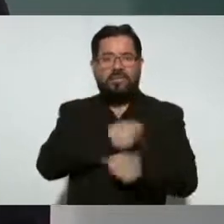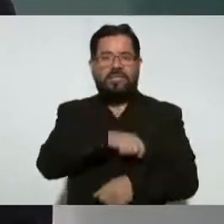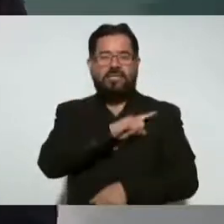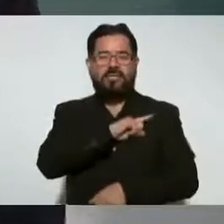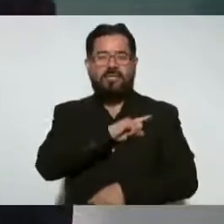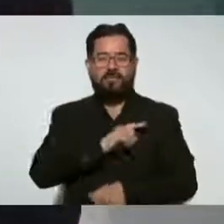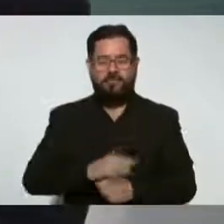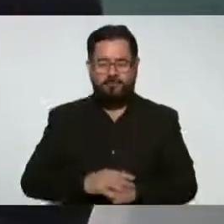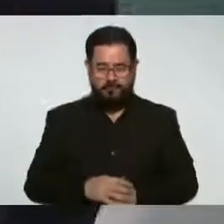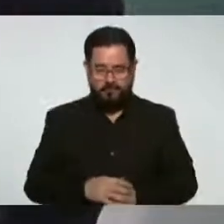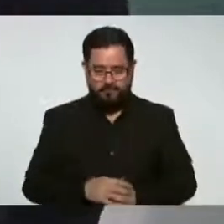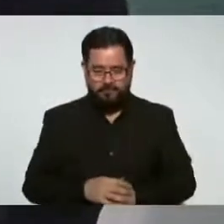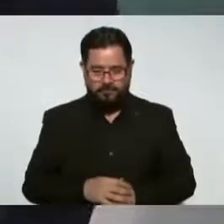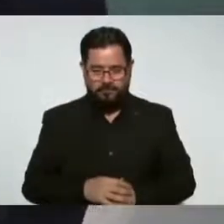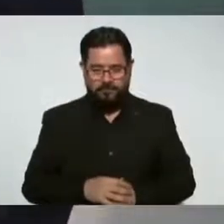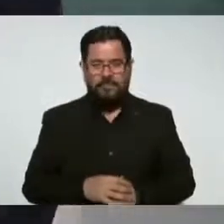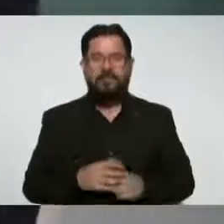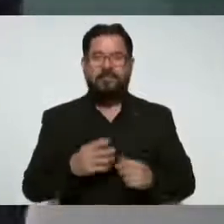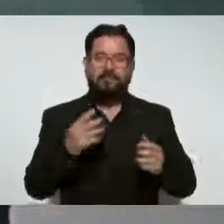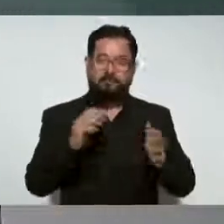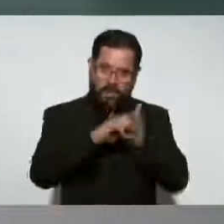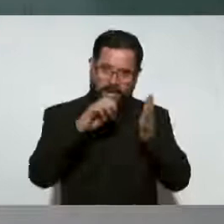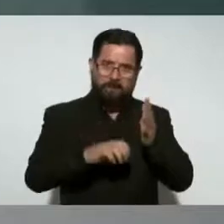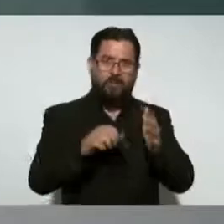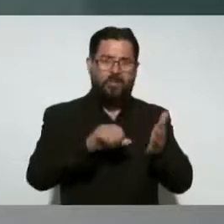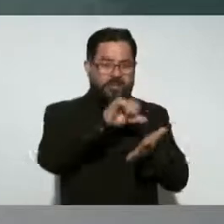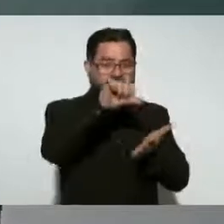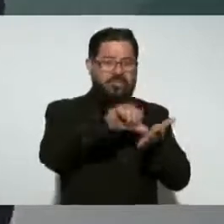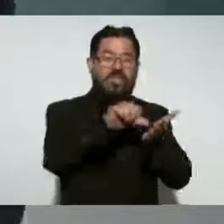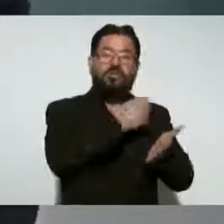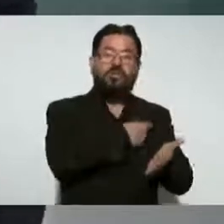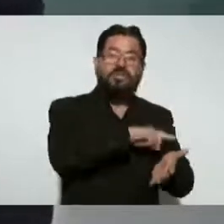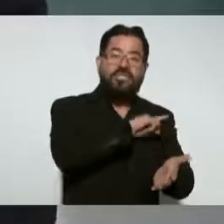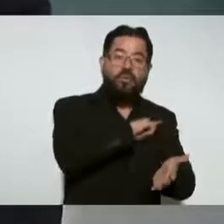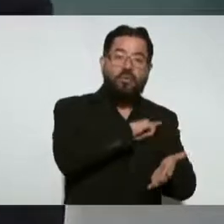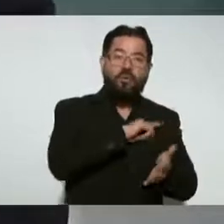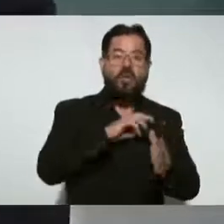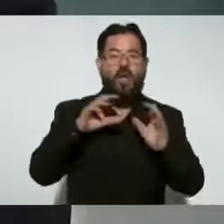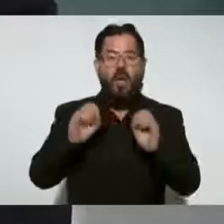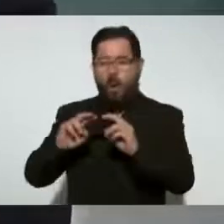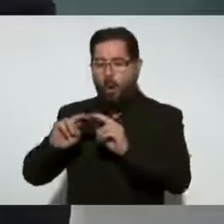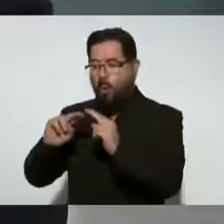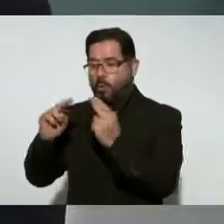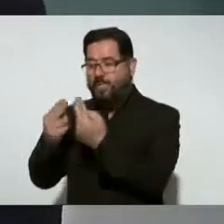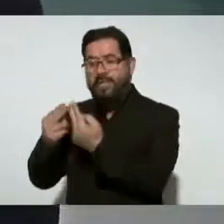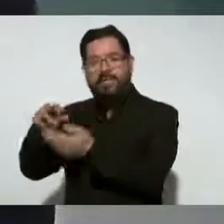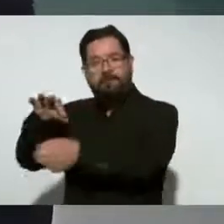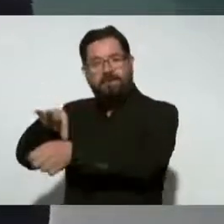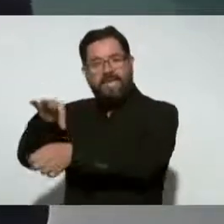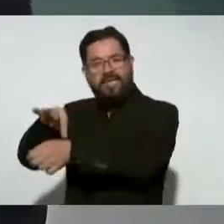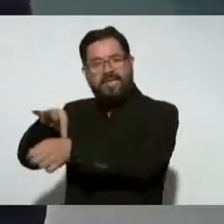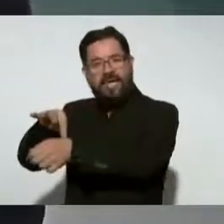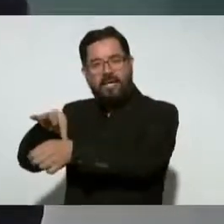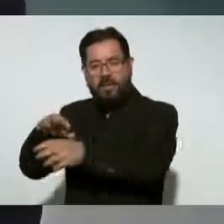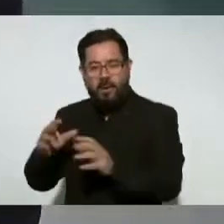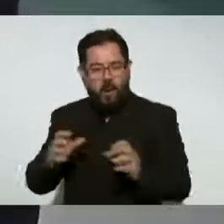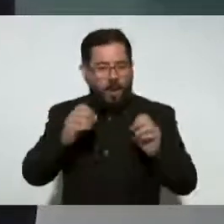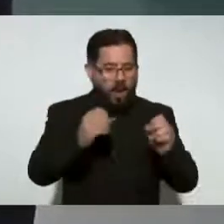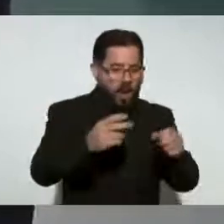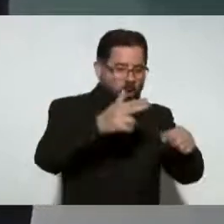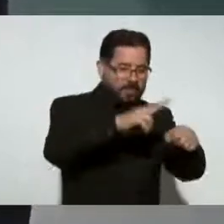terminar centros de salud, unidades médicas y hospitales. Yo espero